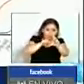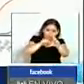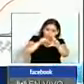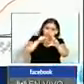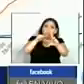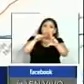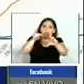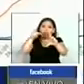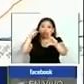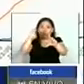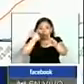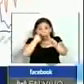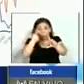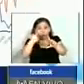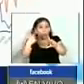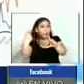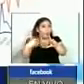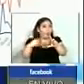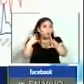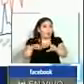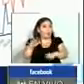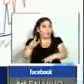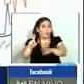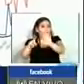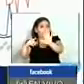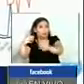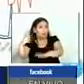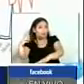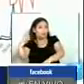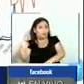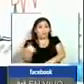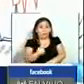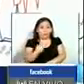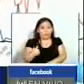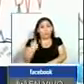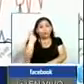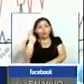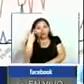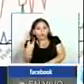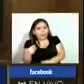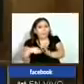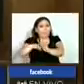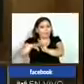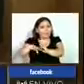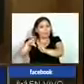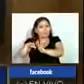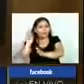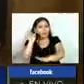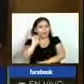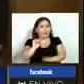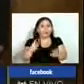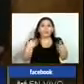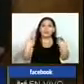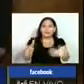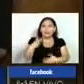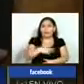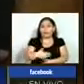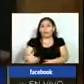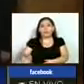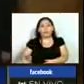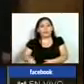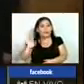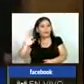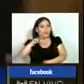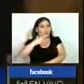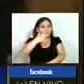Va creciendo Y refleja cifras Récord De más de 600 Nuevos casos diarios Durante la última semana En medio de eso El presidente Alejandro